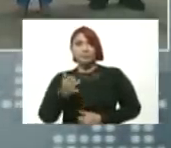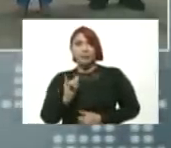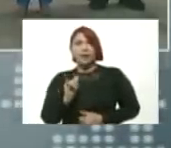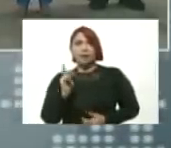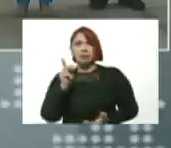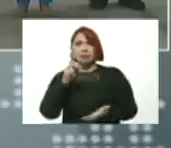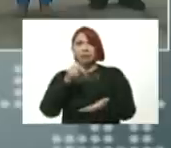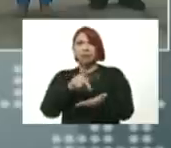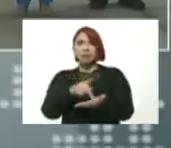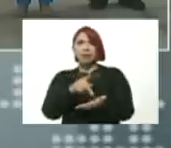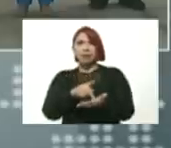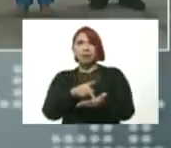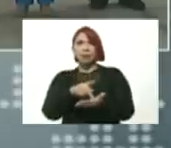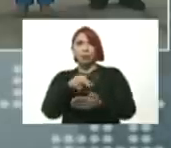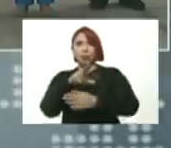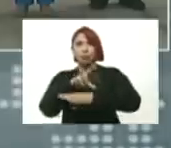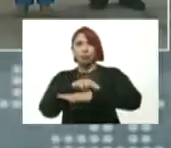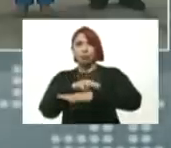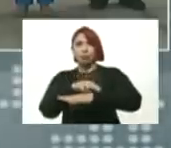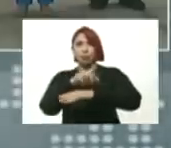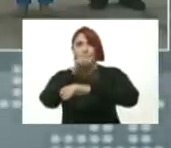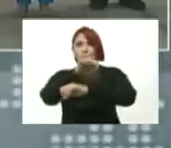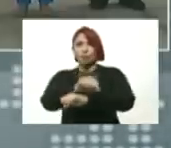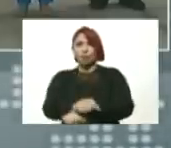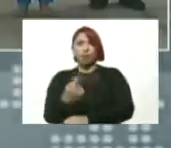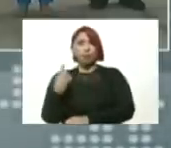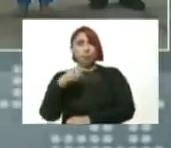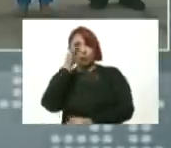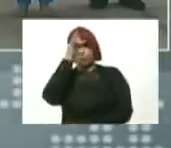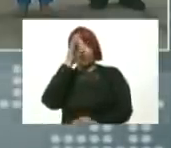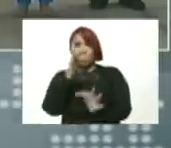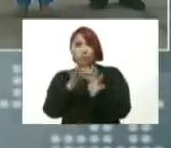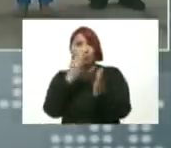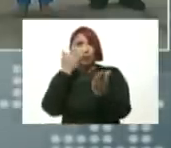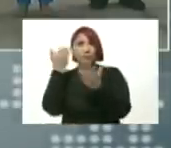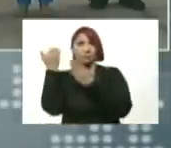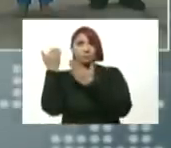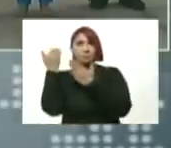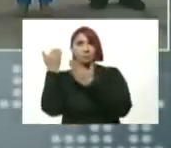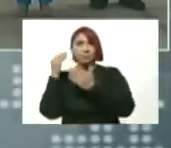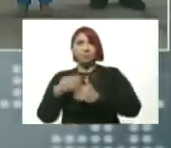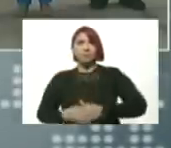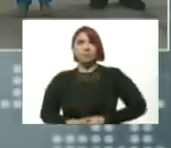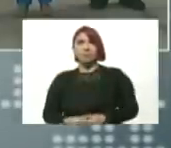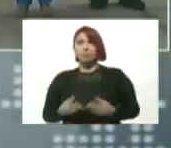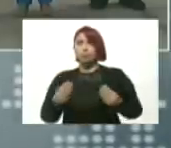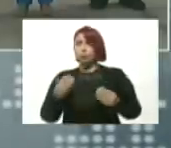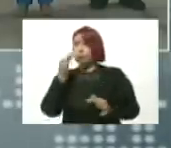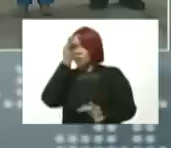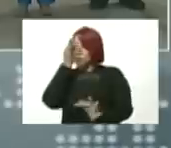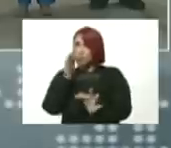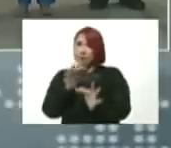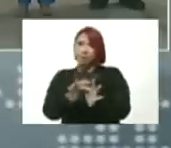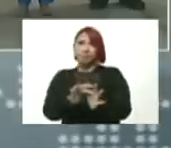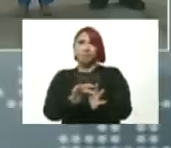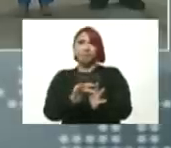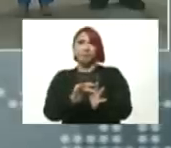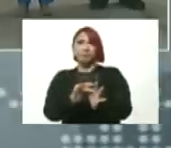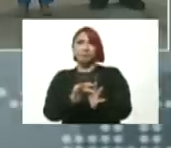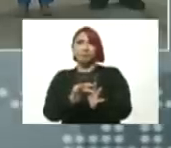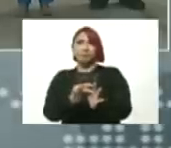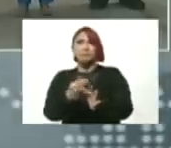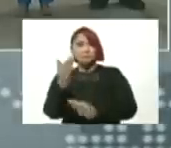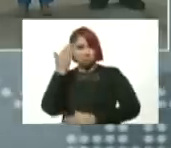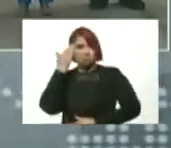josé gregorio hernández le tengo mucha fe al doctor josé gregorio hernández mucha mucha fe sé de su